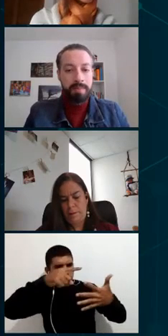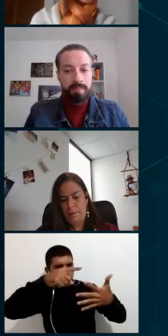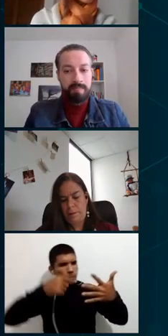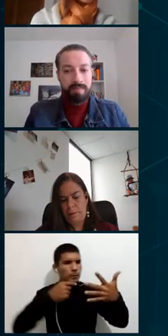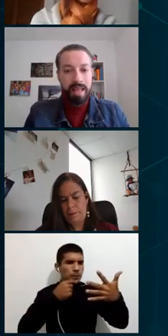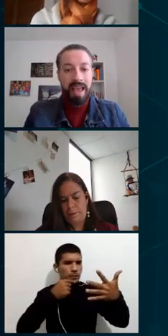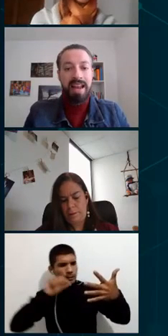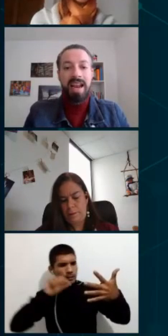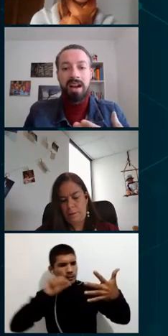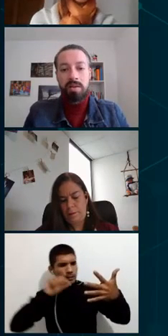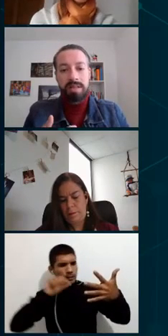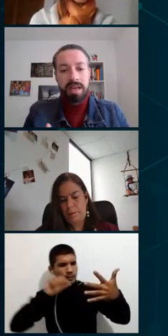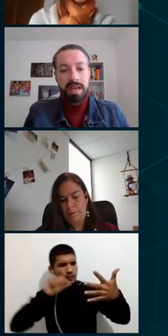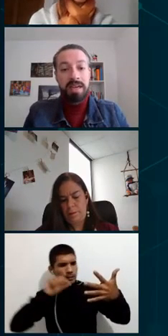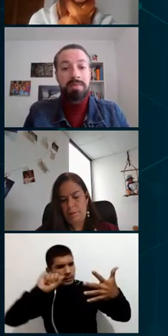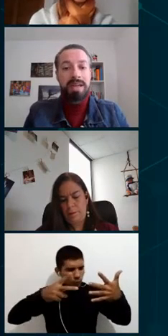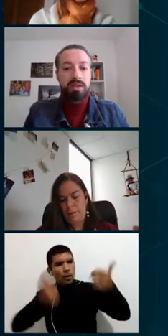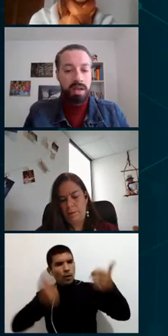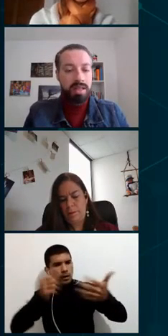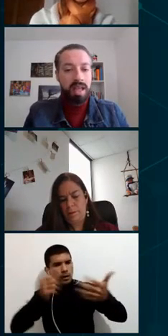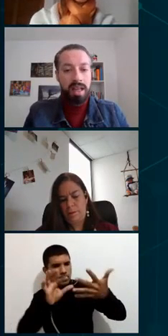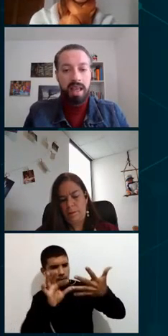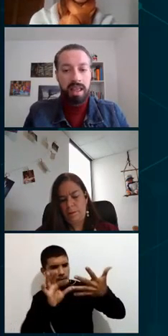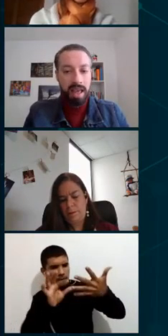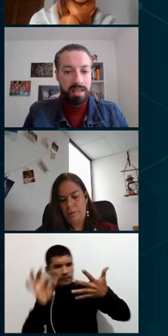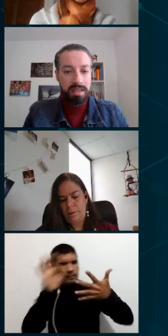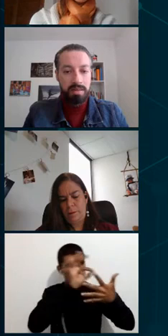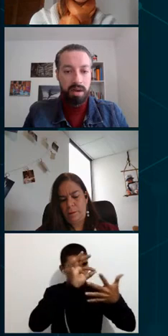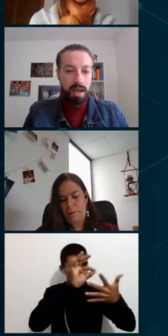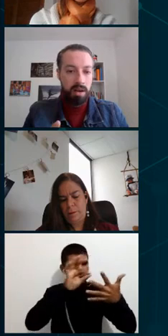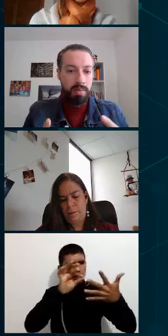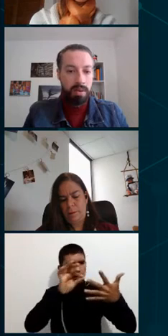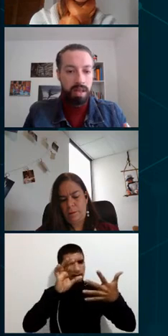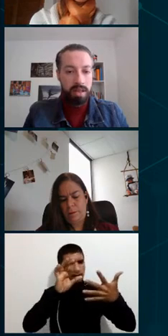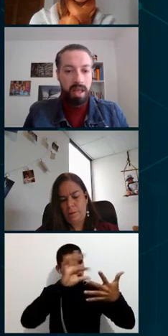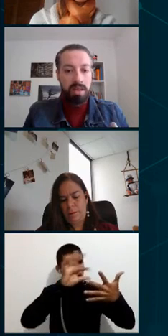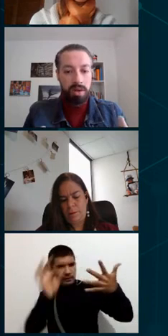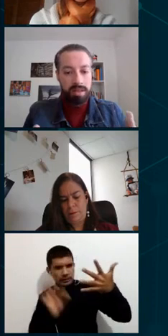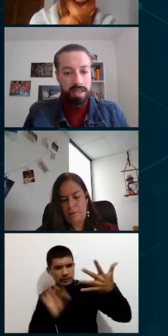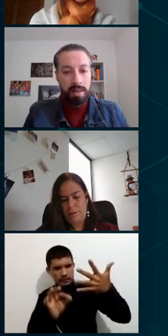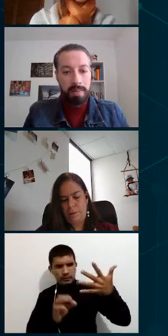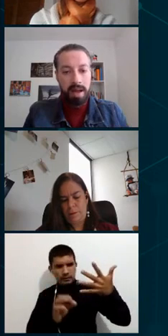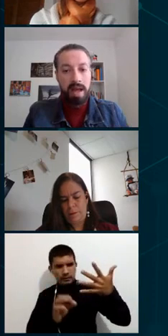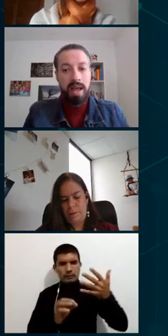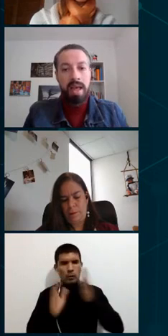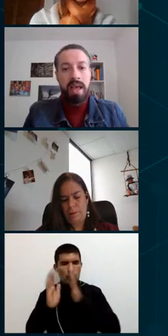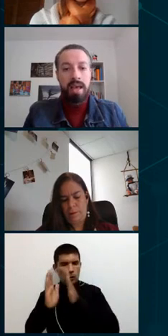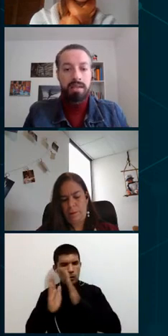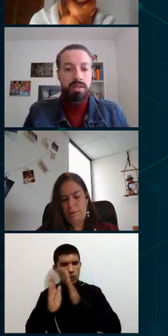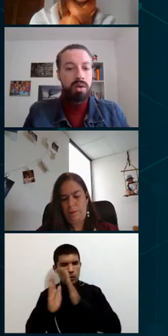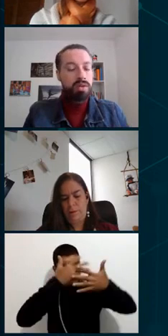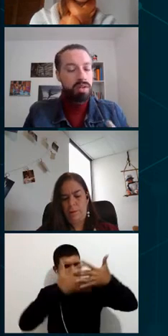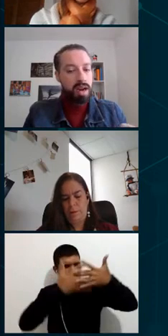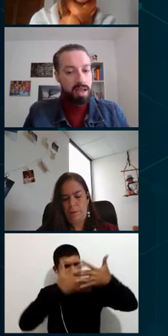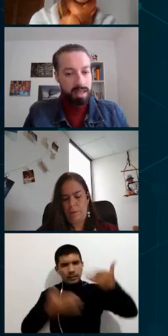a permitir generar como esa mayor cantidad de ideas. Aquí lo importante dentro de esta etapa